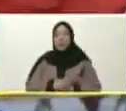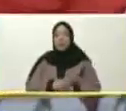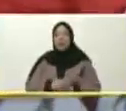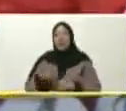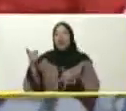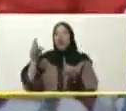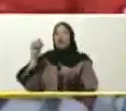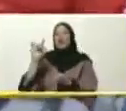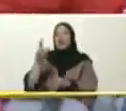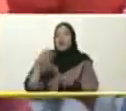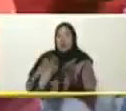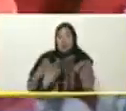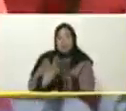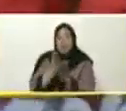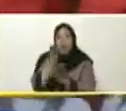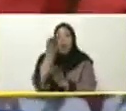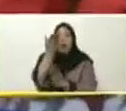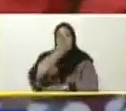leales siempre,